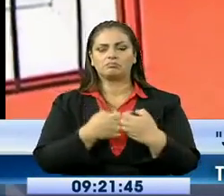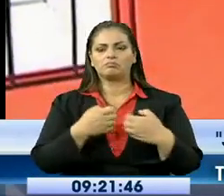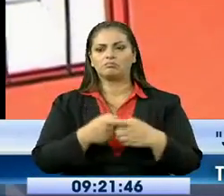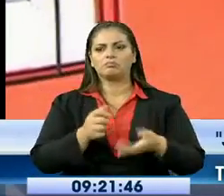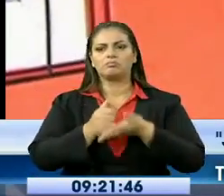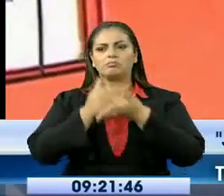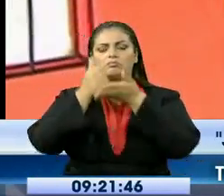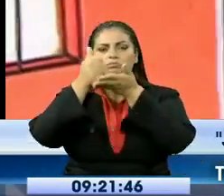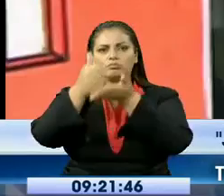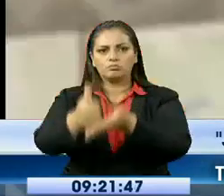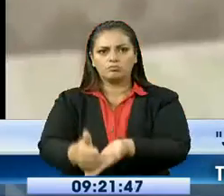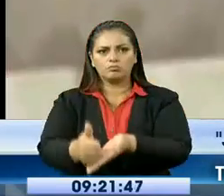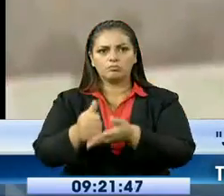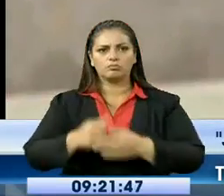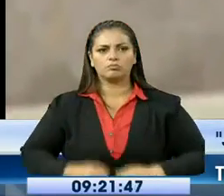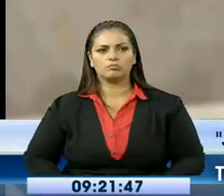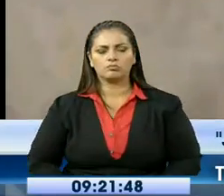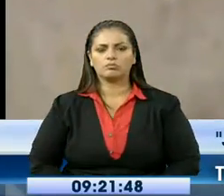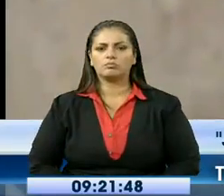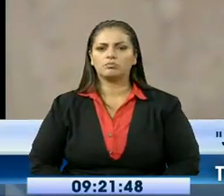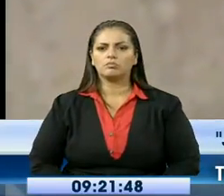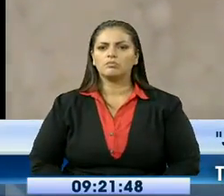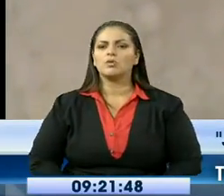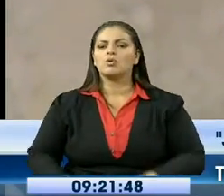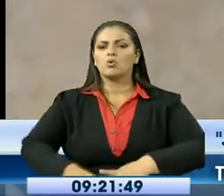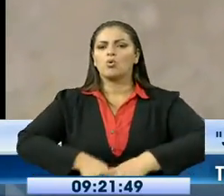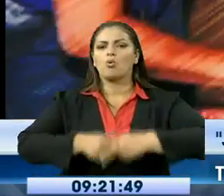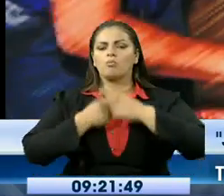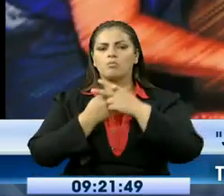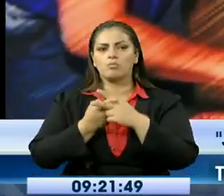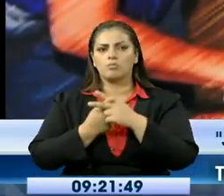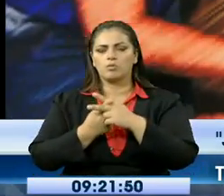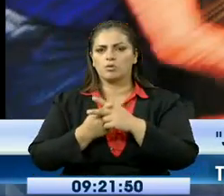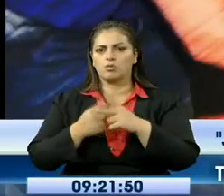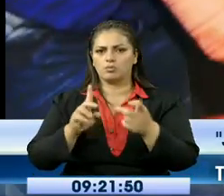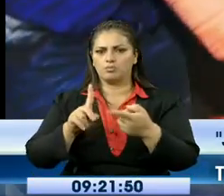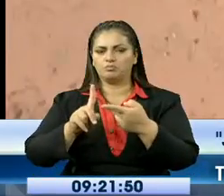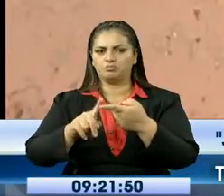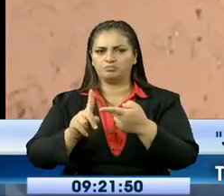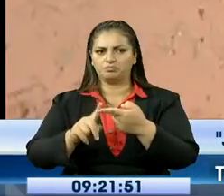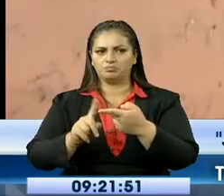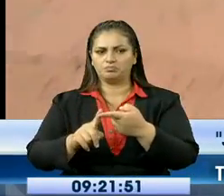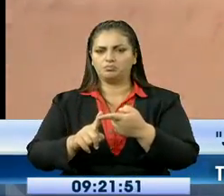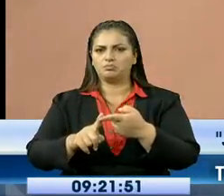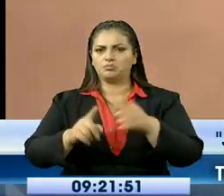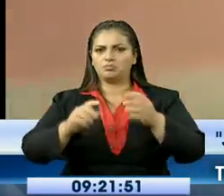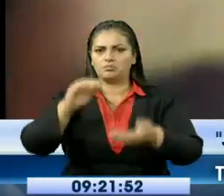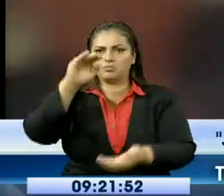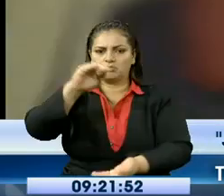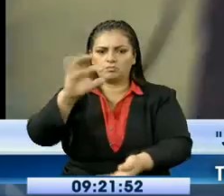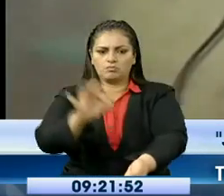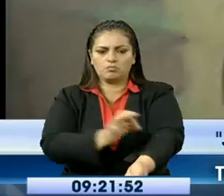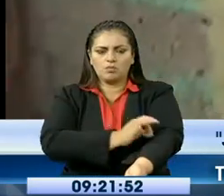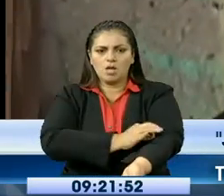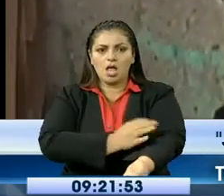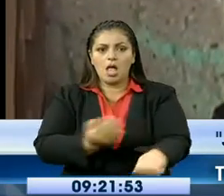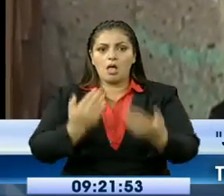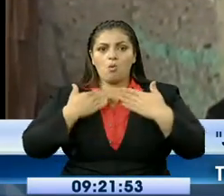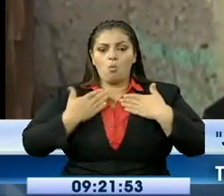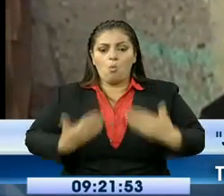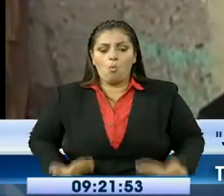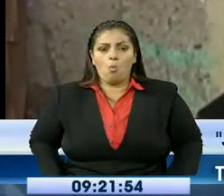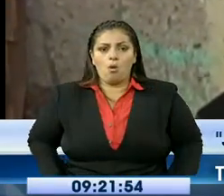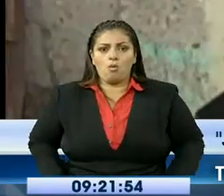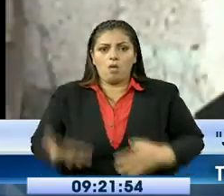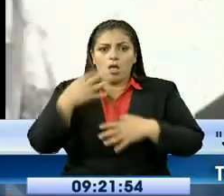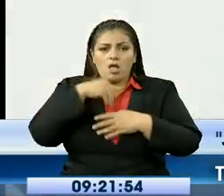Distrito 4 acudió hasta su vivienda para iniciar un tratamiento. Primero, el proceso de desintoxicación. Generalmente estos pacientes